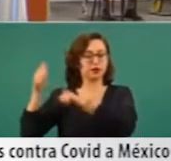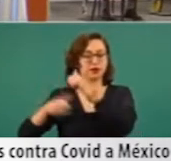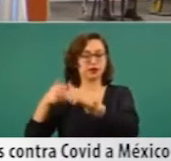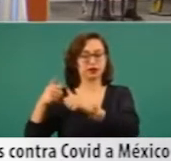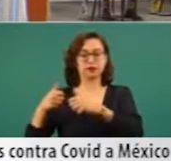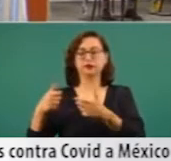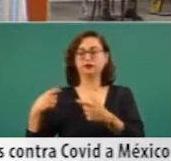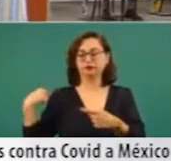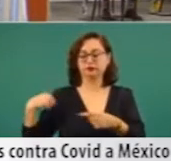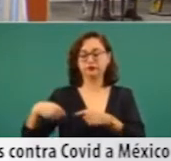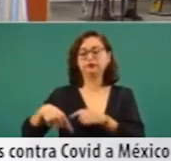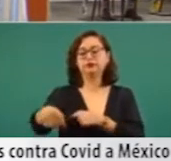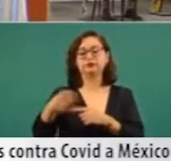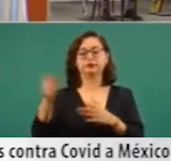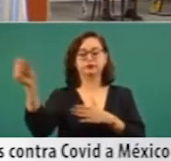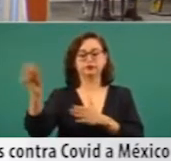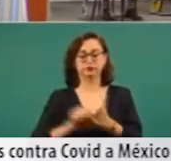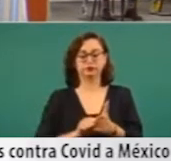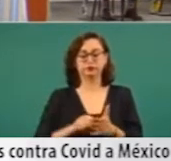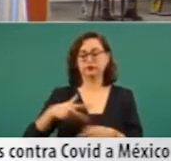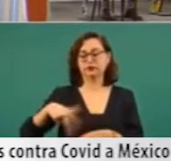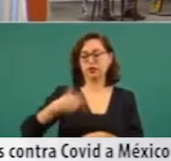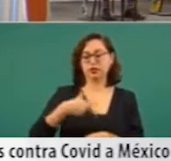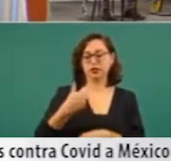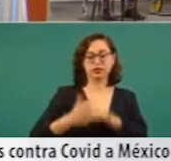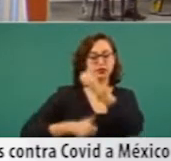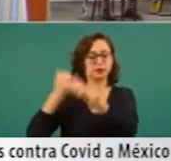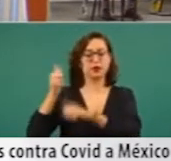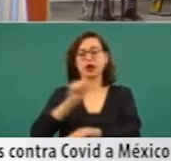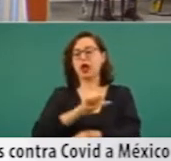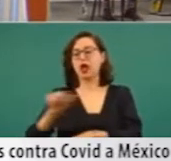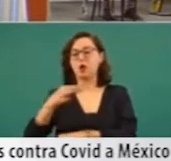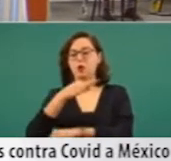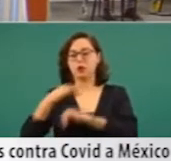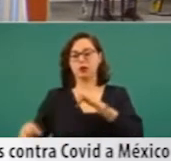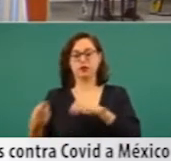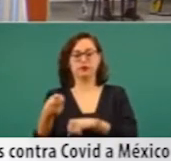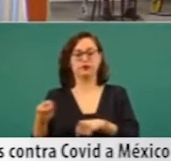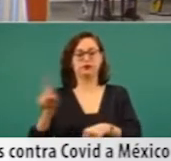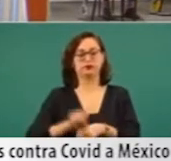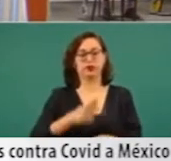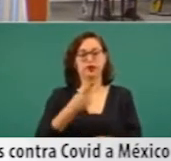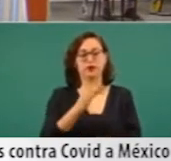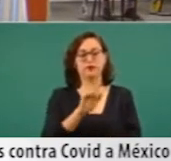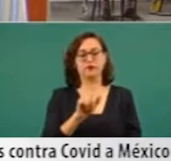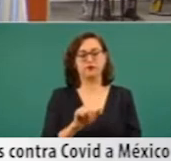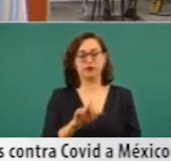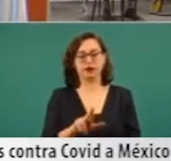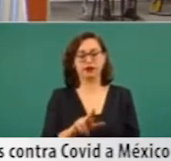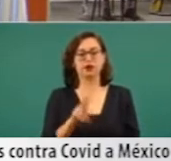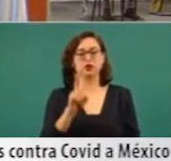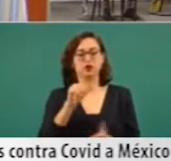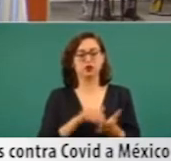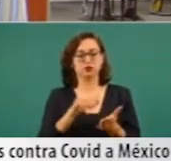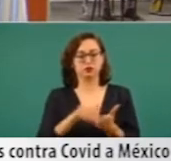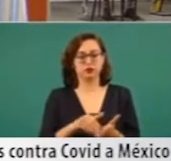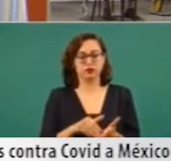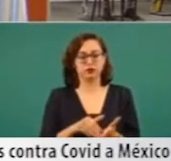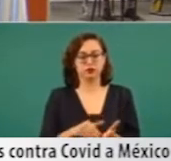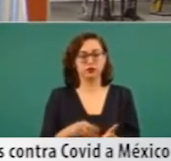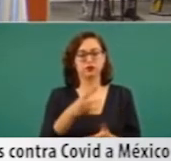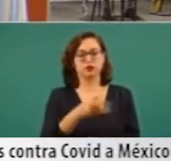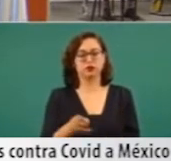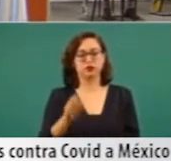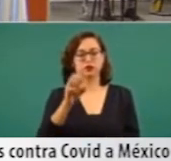487.500 son de la vacuna Pfizer-BioNTech, que arribarán el 15 de abril. Ese mismo día llegarán 500.000 dosis de la china